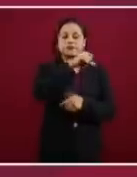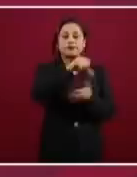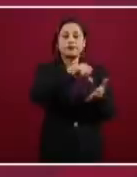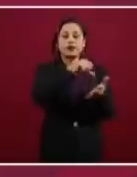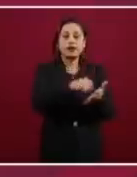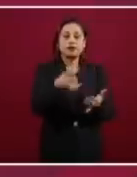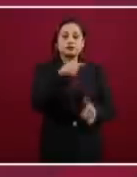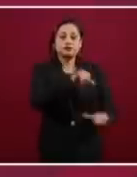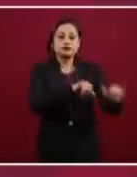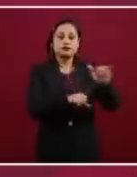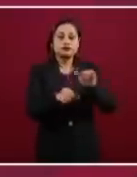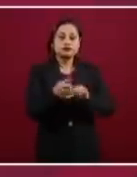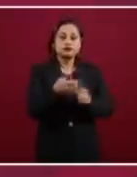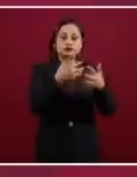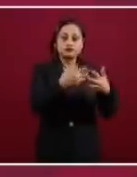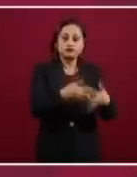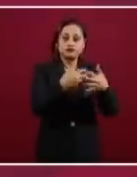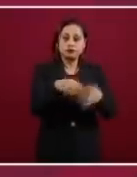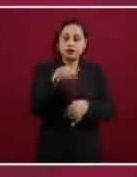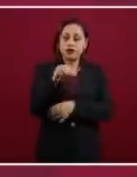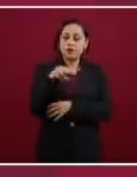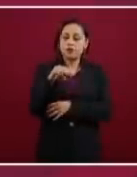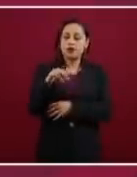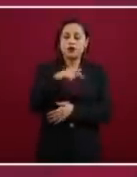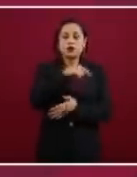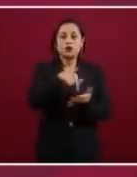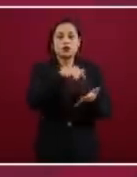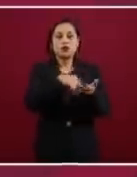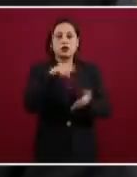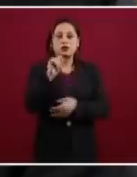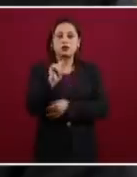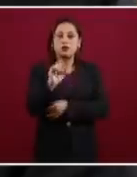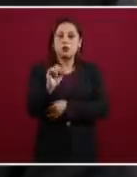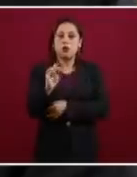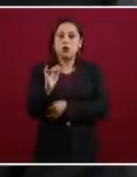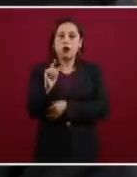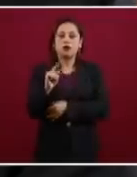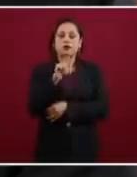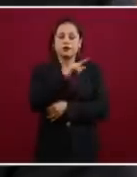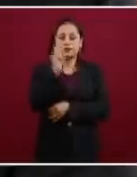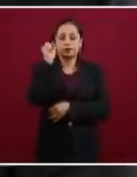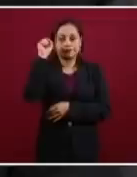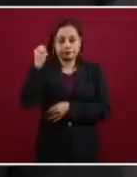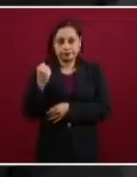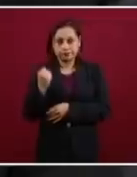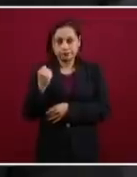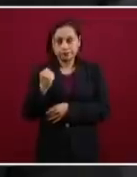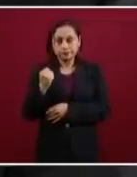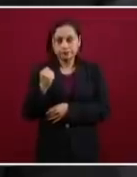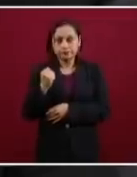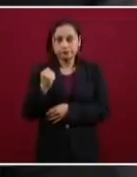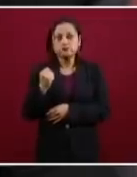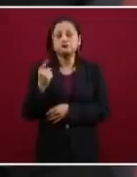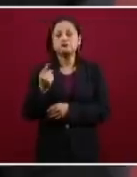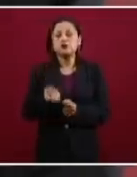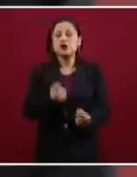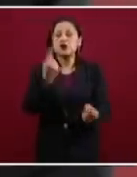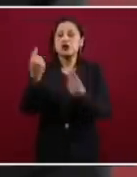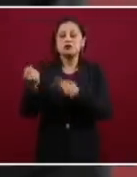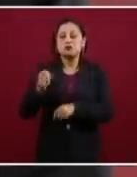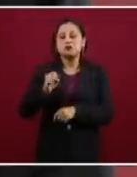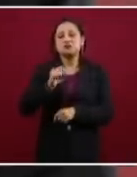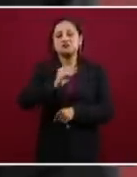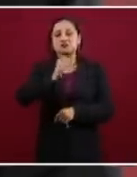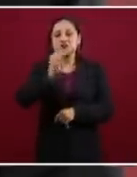amoniaco en topolobampo en sinaloa hay quienes están a favor y quienes están en